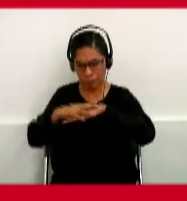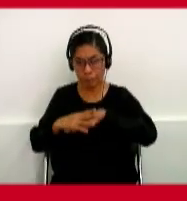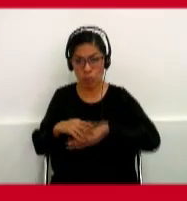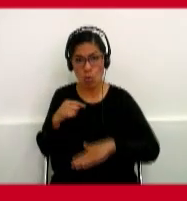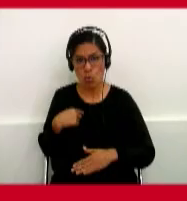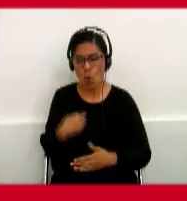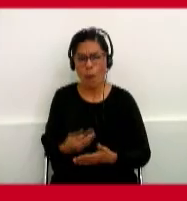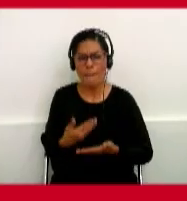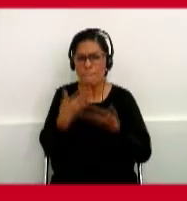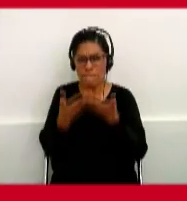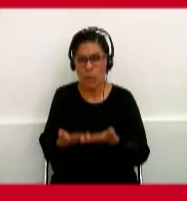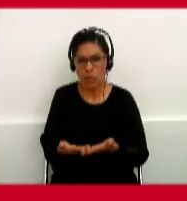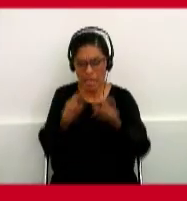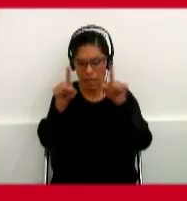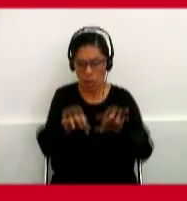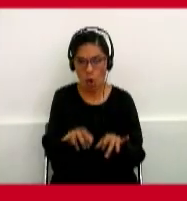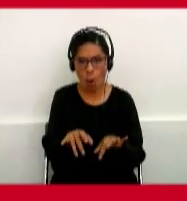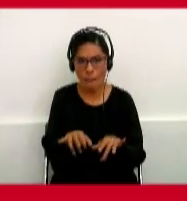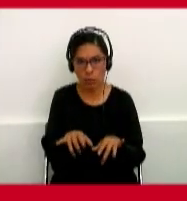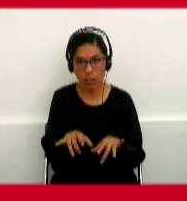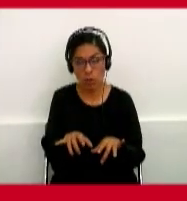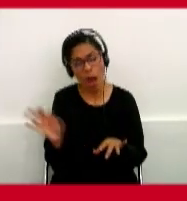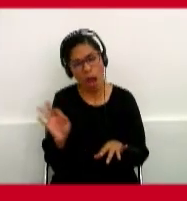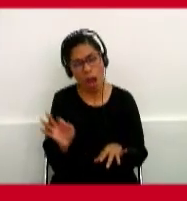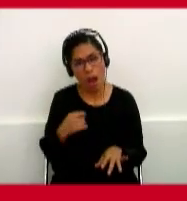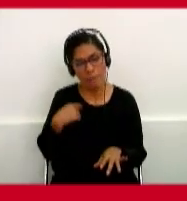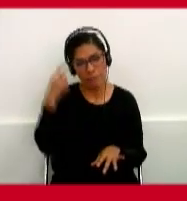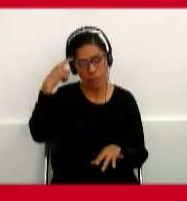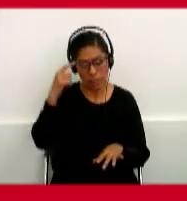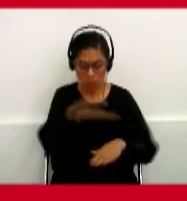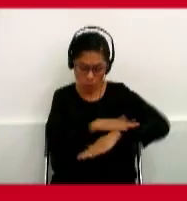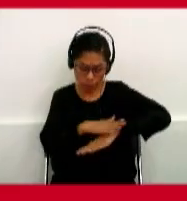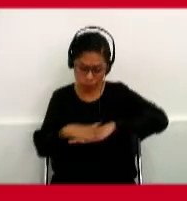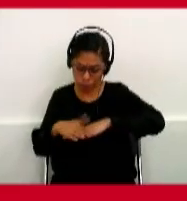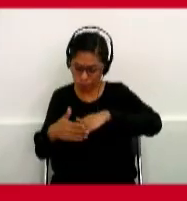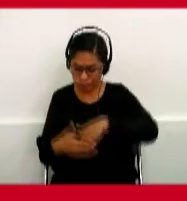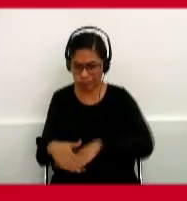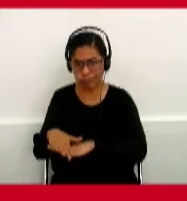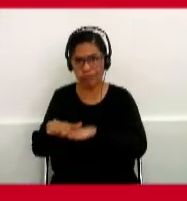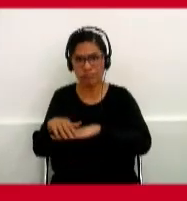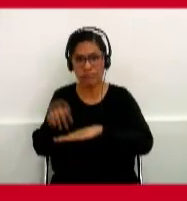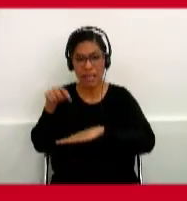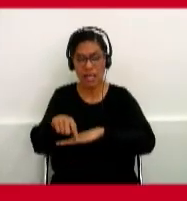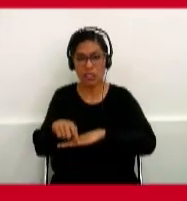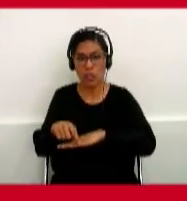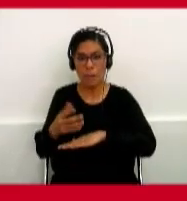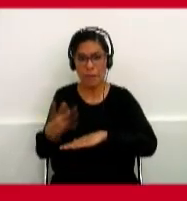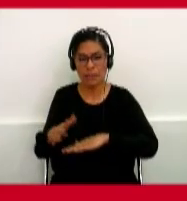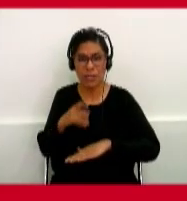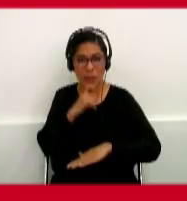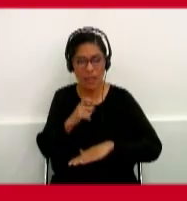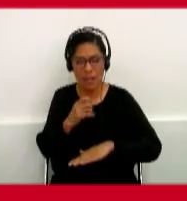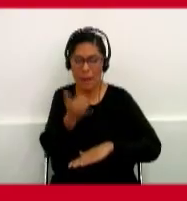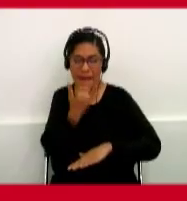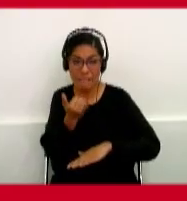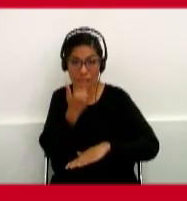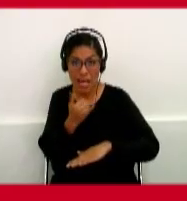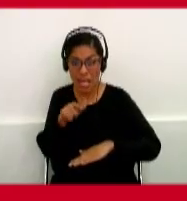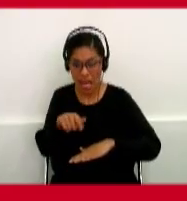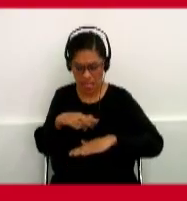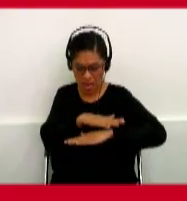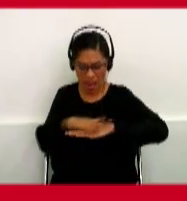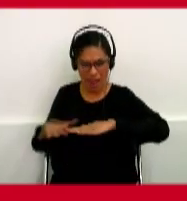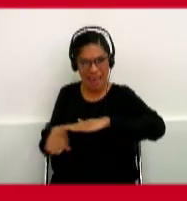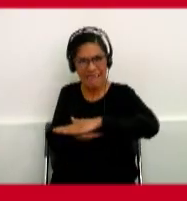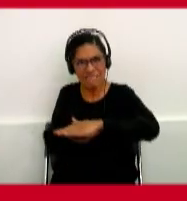en el software, en el programa, o asumes que es una superficie donde tú vas a imponer una superficie de falla en la base. Entonces, es como